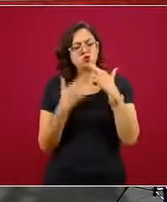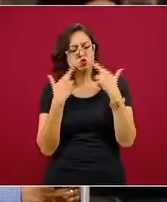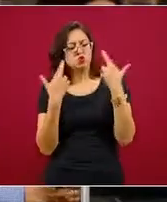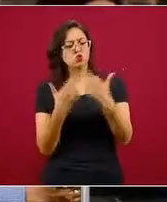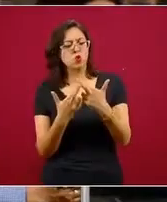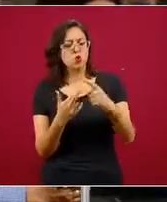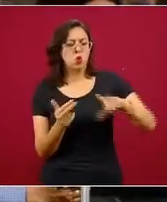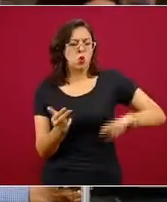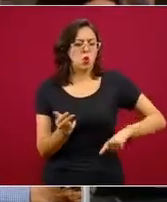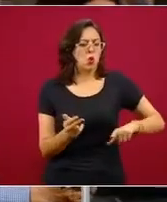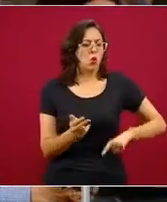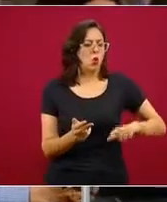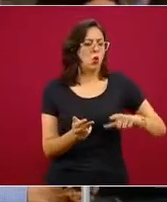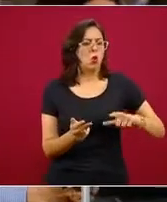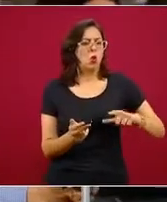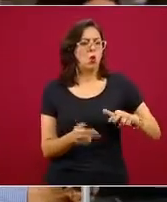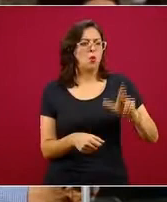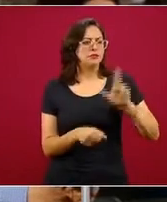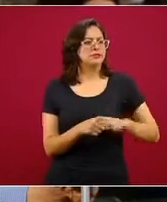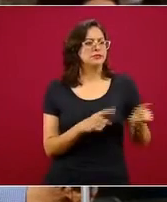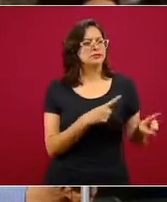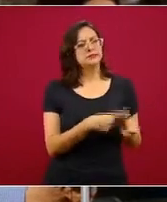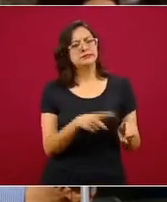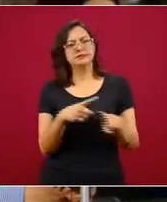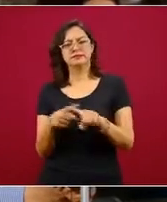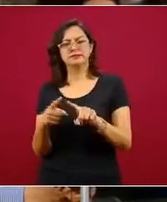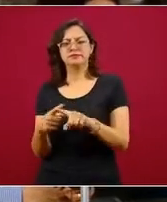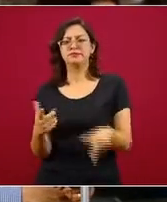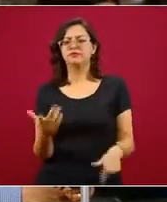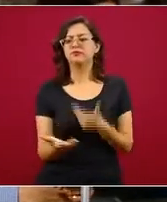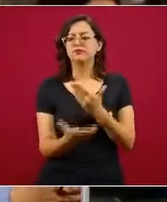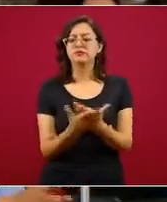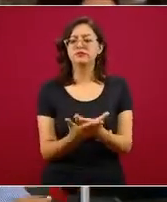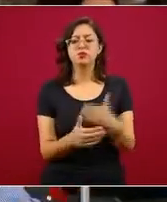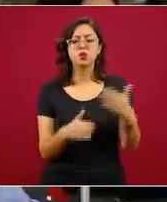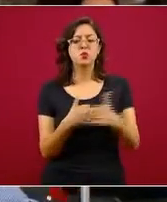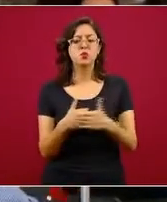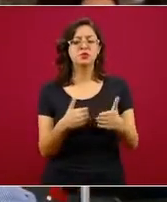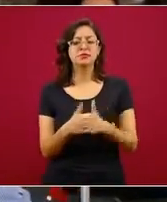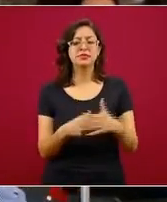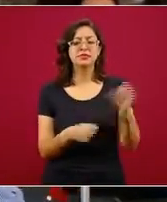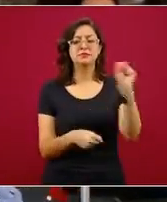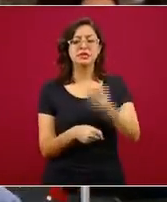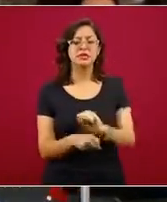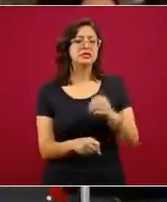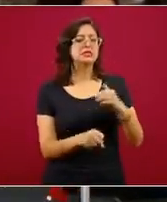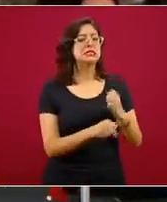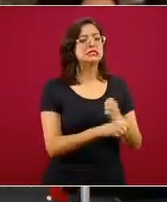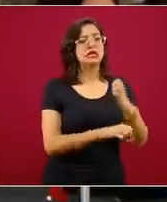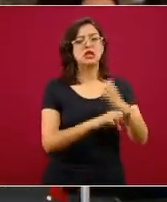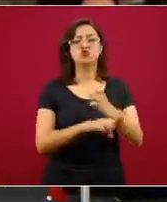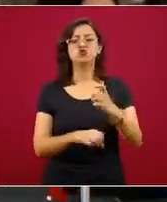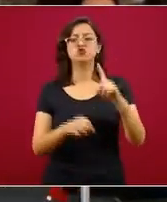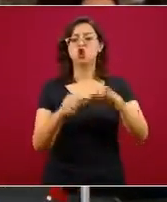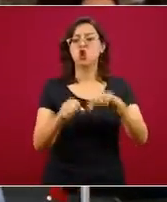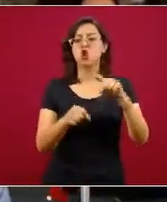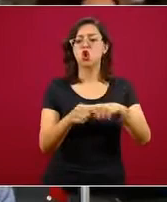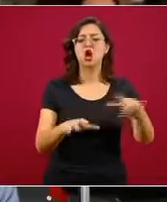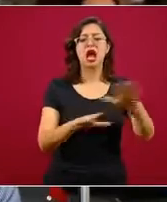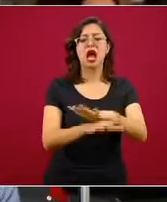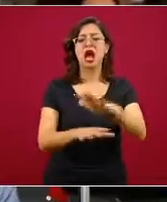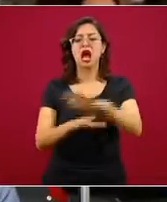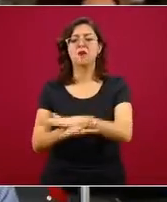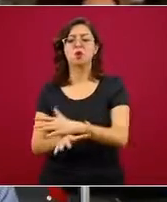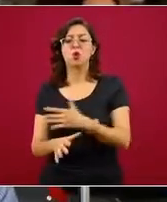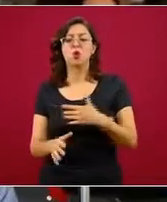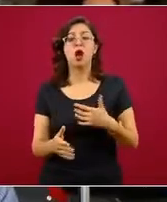la propuesta? ¿Cuántos estados podrían entrar en cambio de semáforo para la próxima semana? Y si nos puede indicar si hay alguno